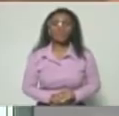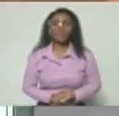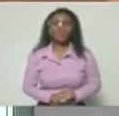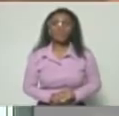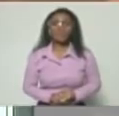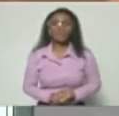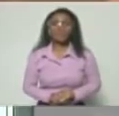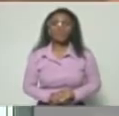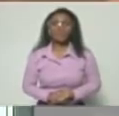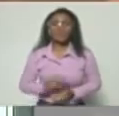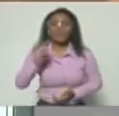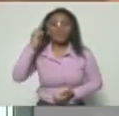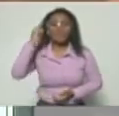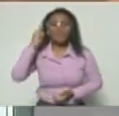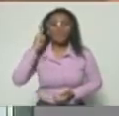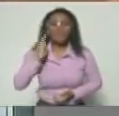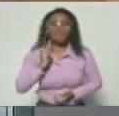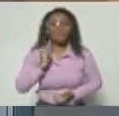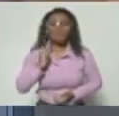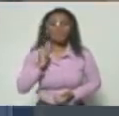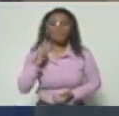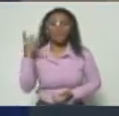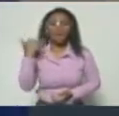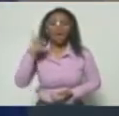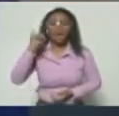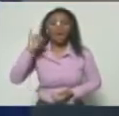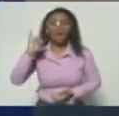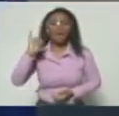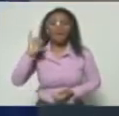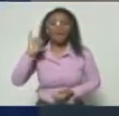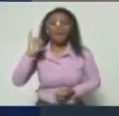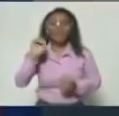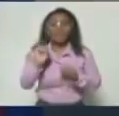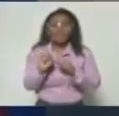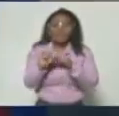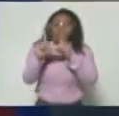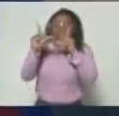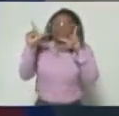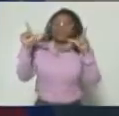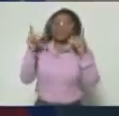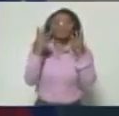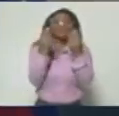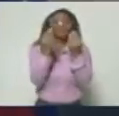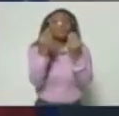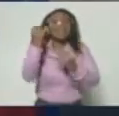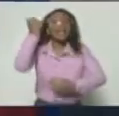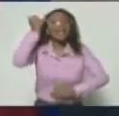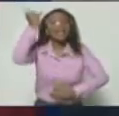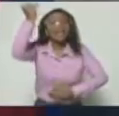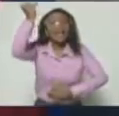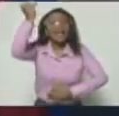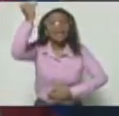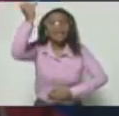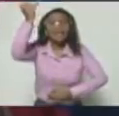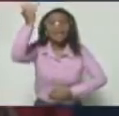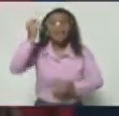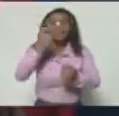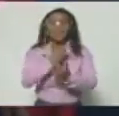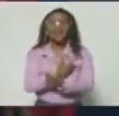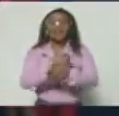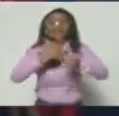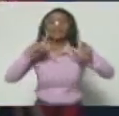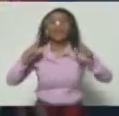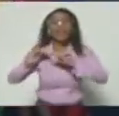el bolivarianismo está deslumbrado de tantas ideas de libertad,